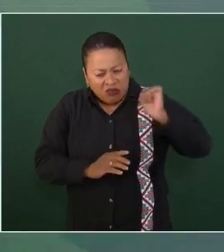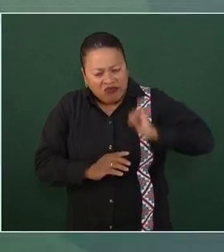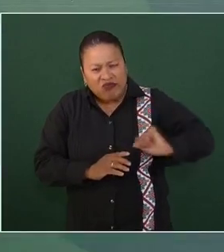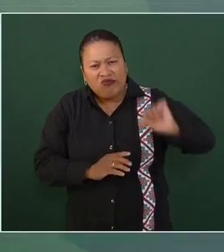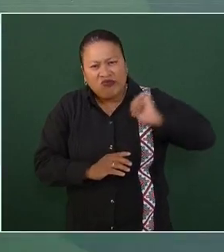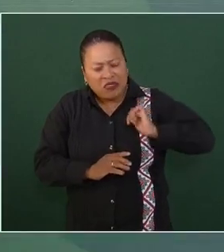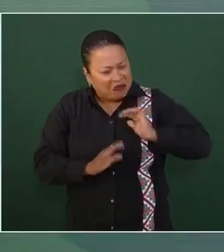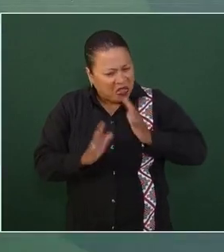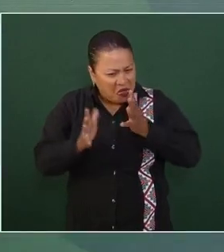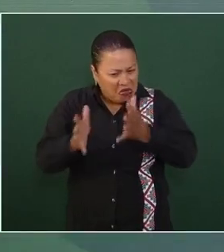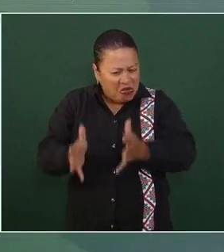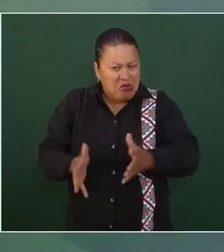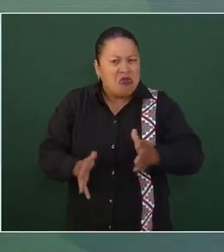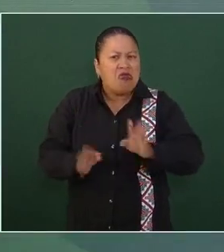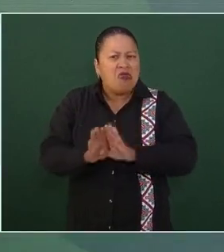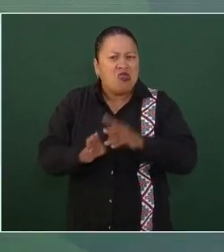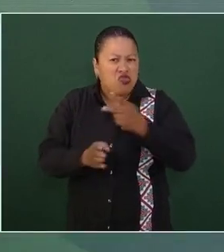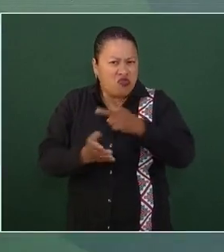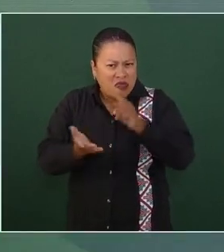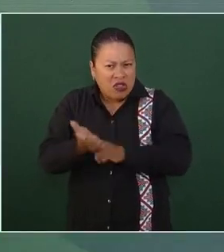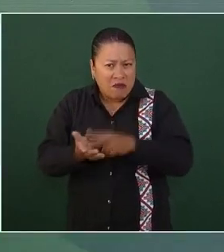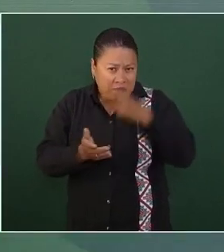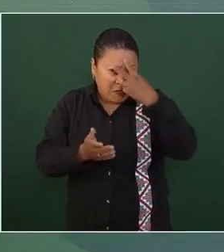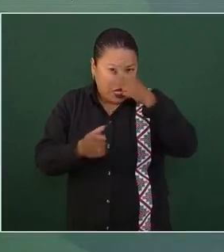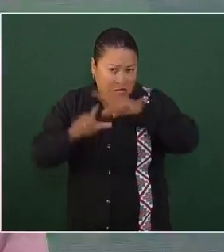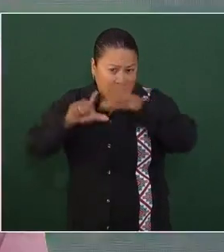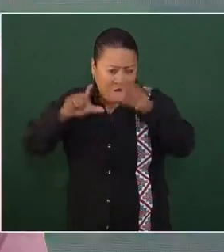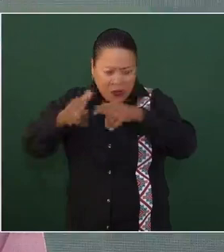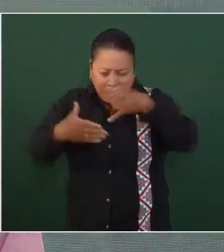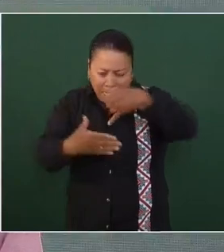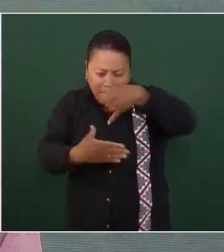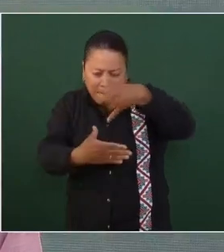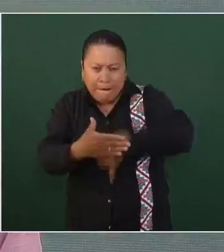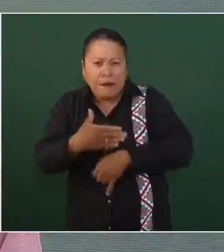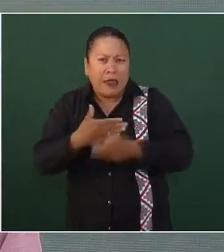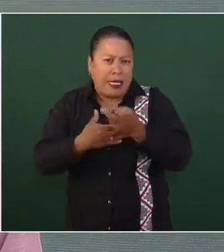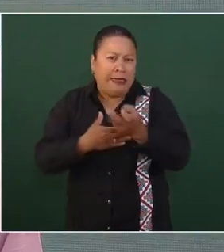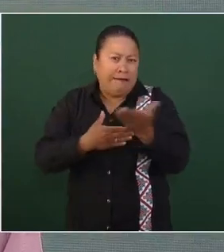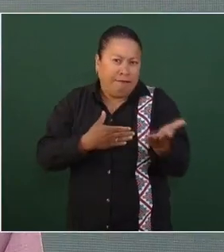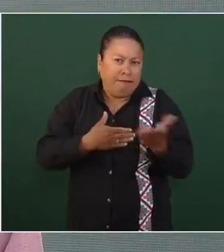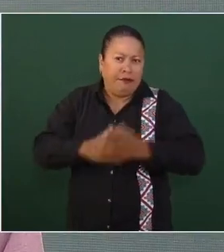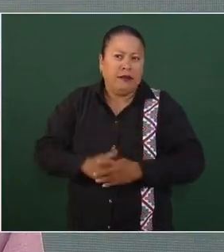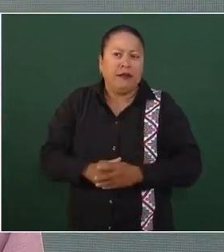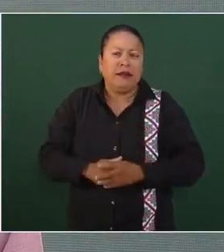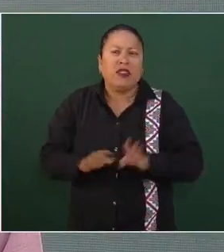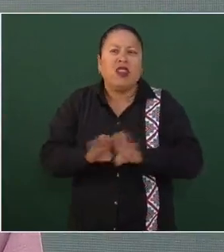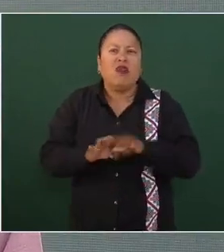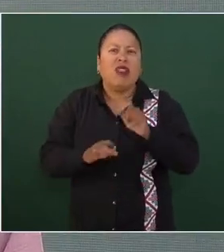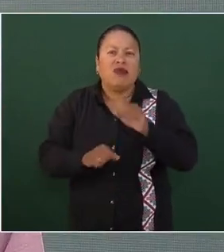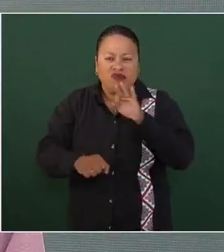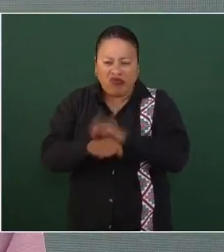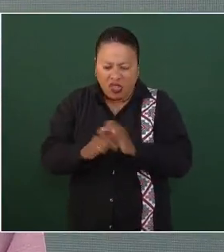del México profundo eso es lo que nos da la fuerza